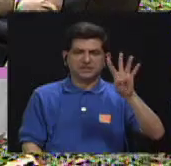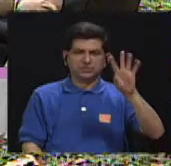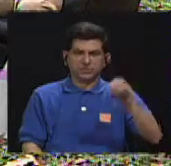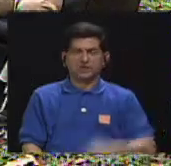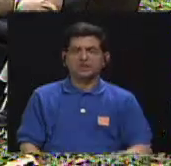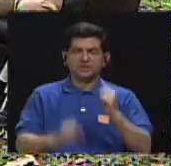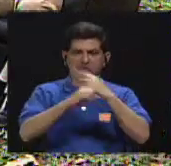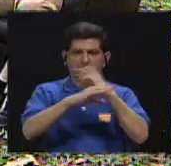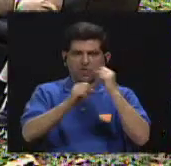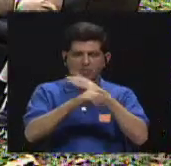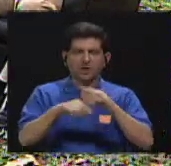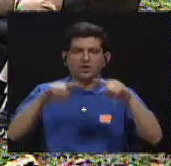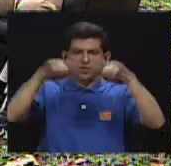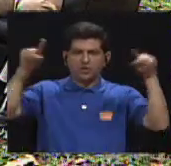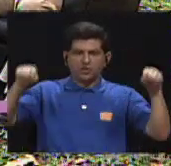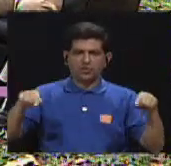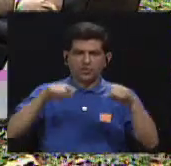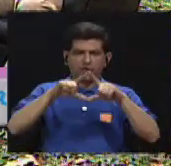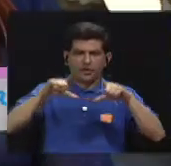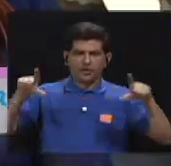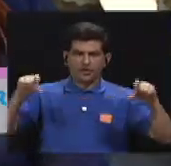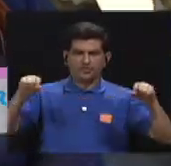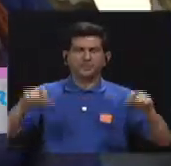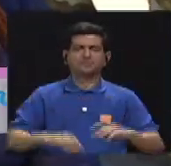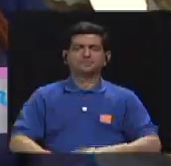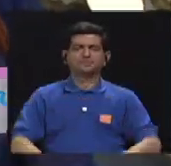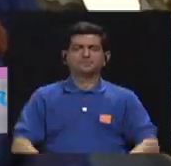2511-6240, o a nuestro correo electrónico